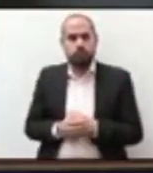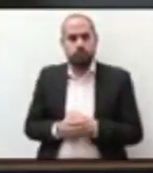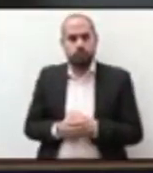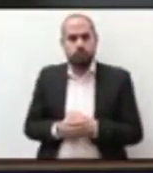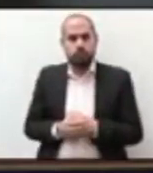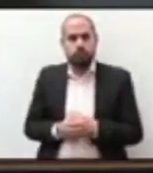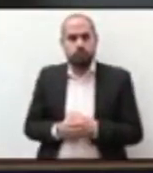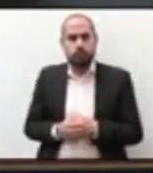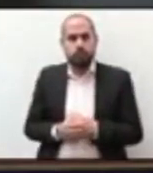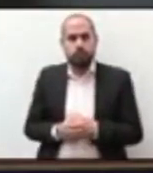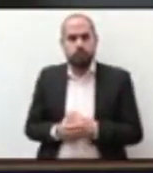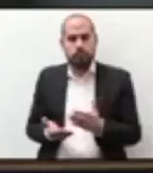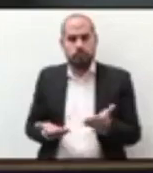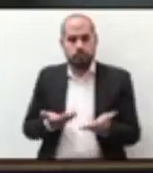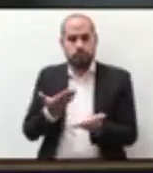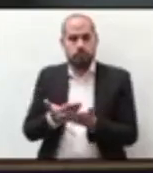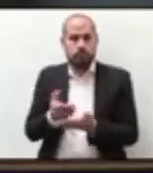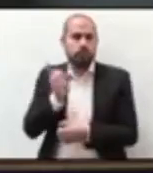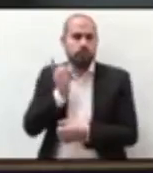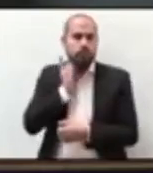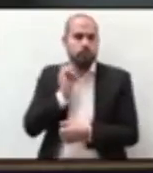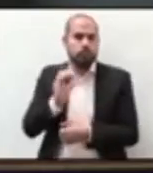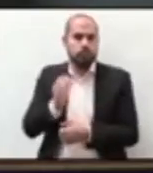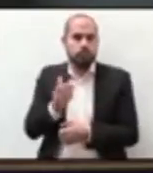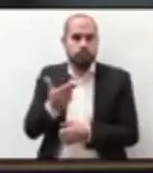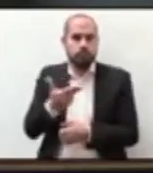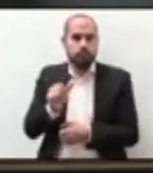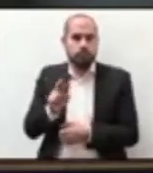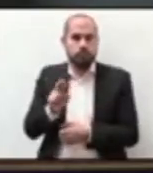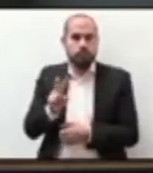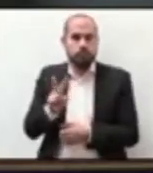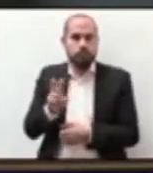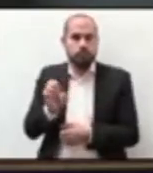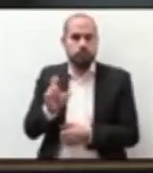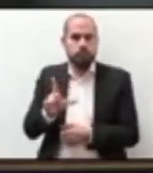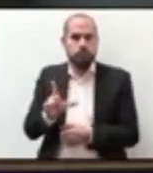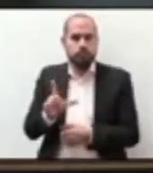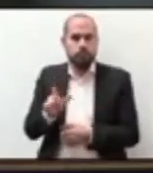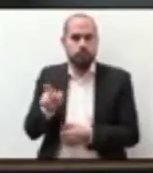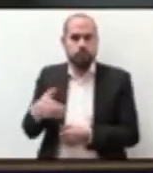el ocurso del diputado charvel Jorge Stefan chidiac integrante de la